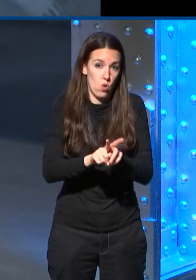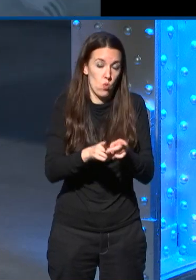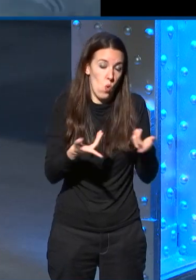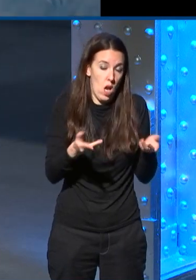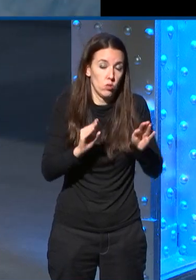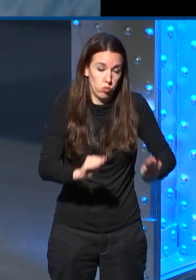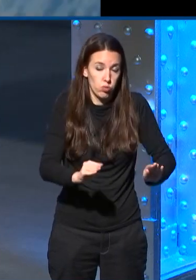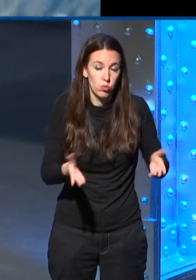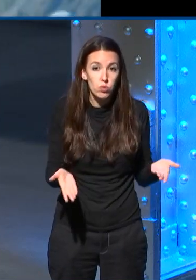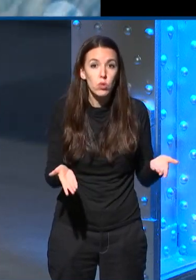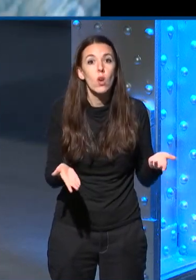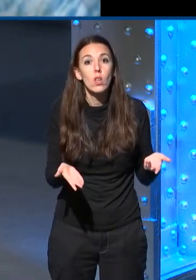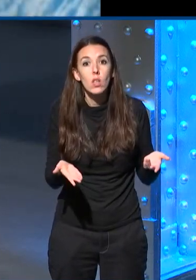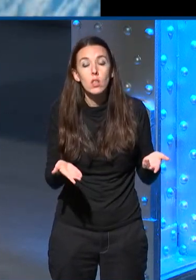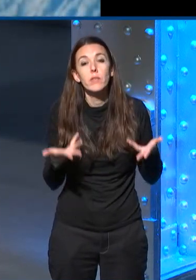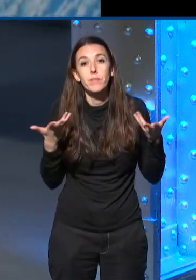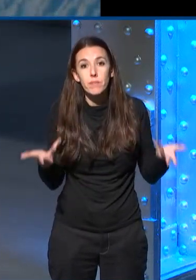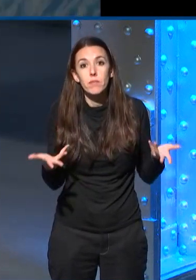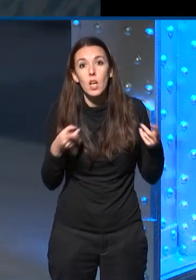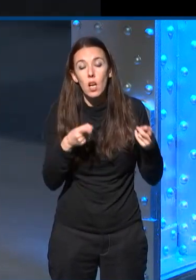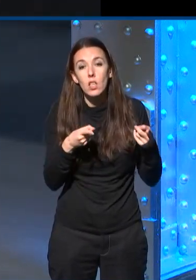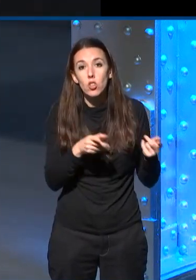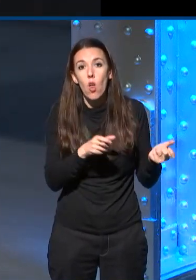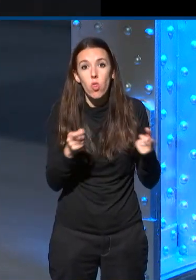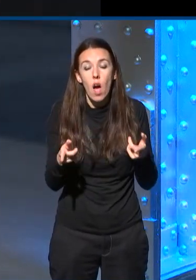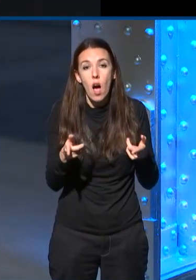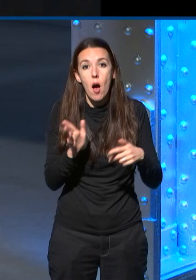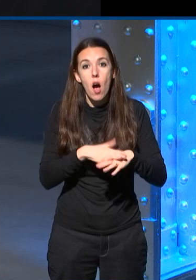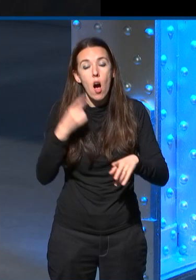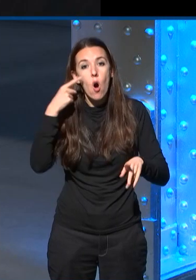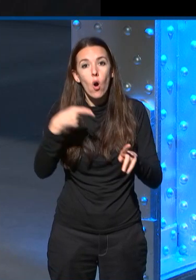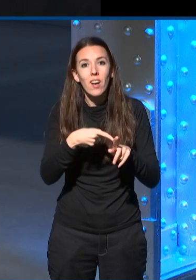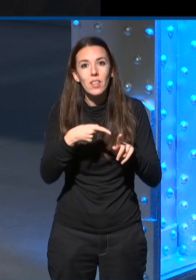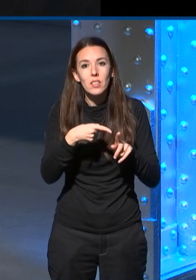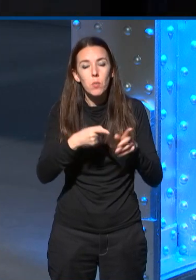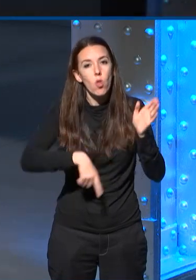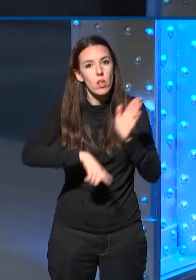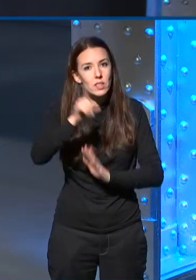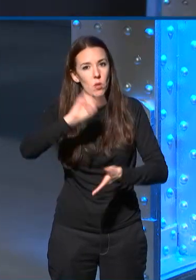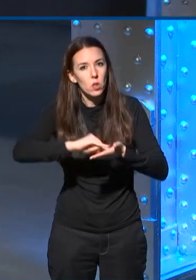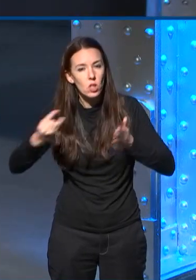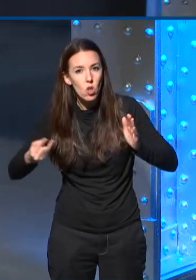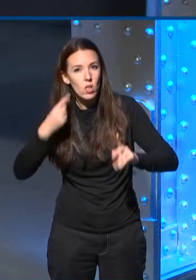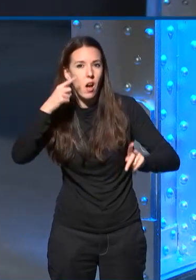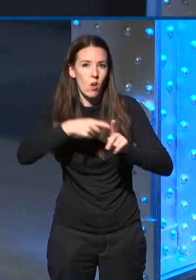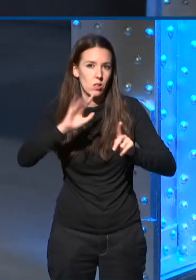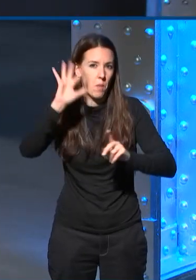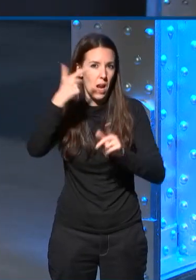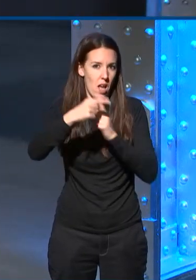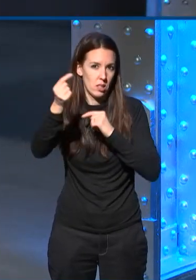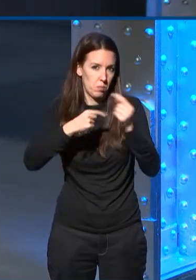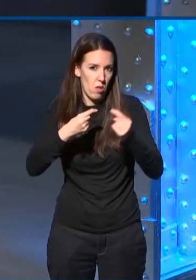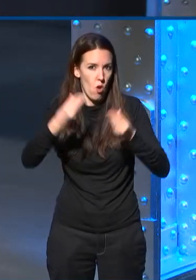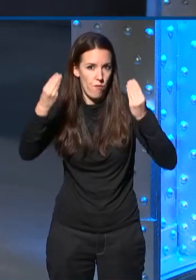ganso, y pues esto contribuye a que desarrollamos tecnologías para ir al espacio de manera mucho